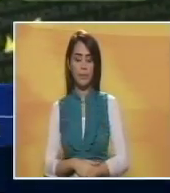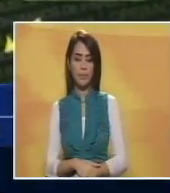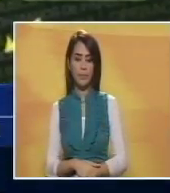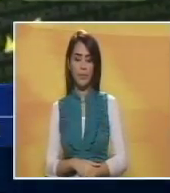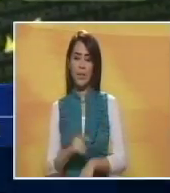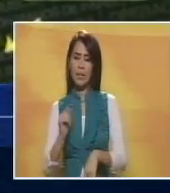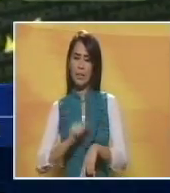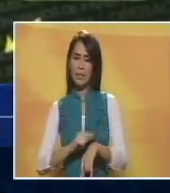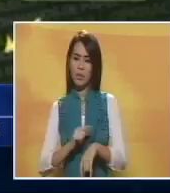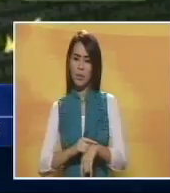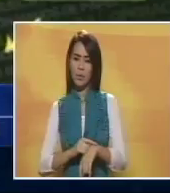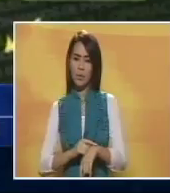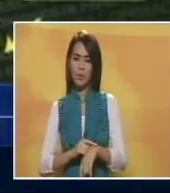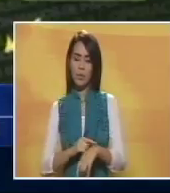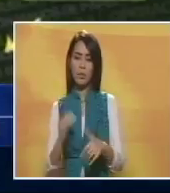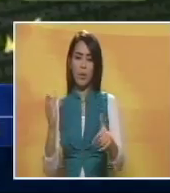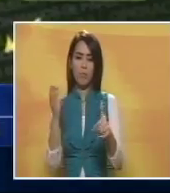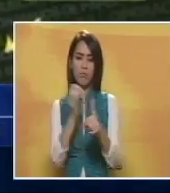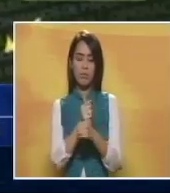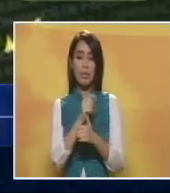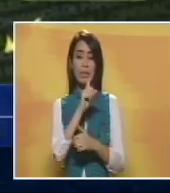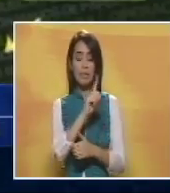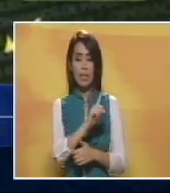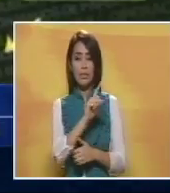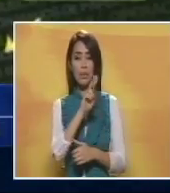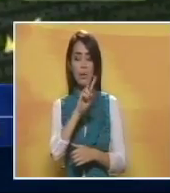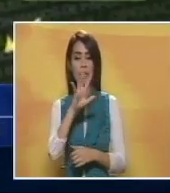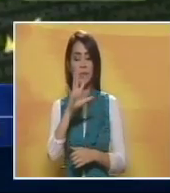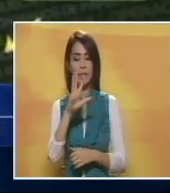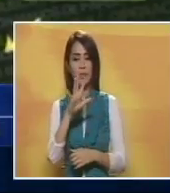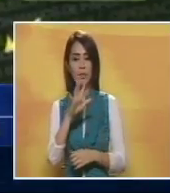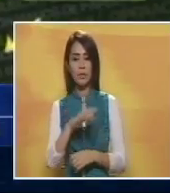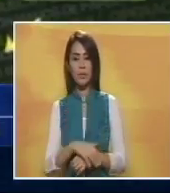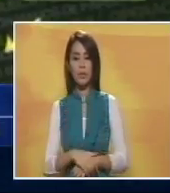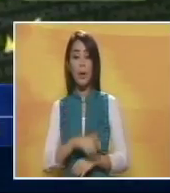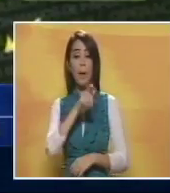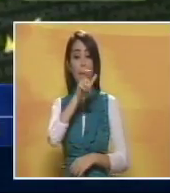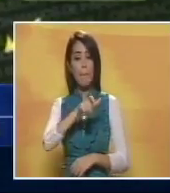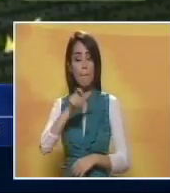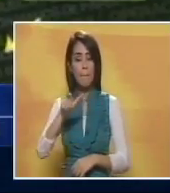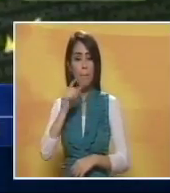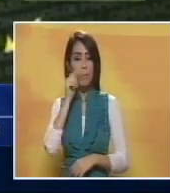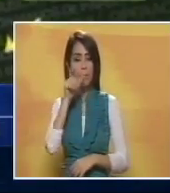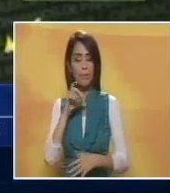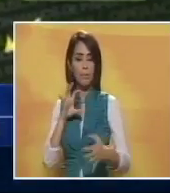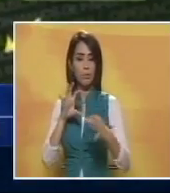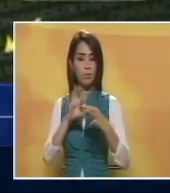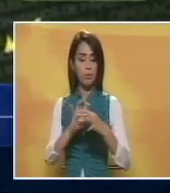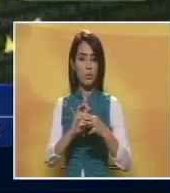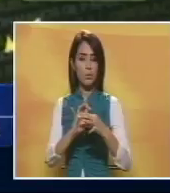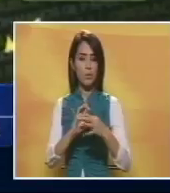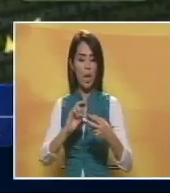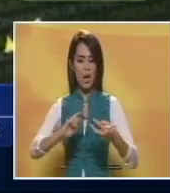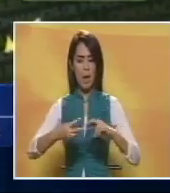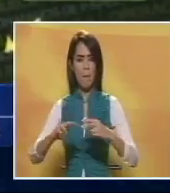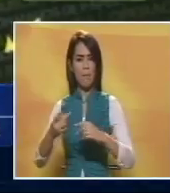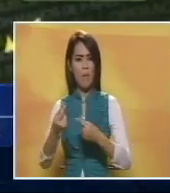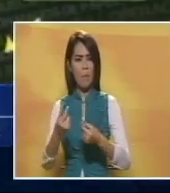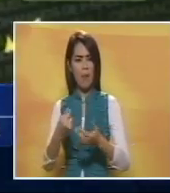Hasta esta hora se han capturado más de 125 sujetos vinculados al boicot